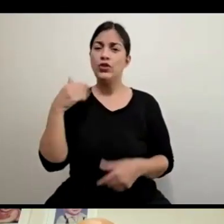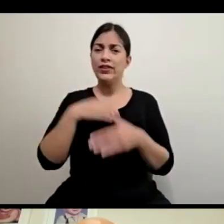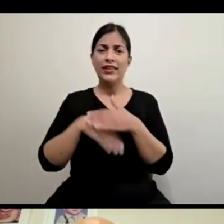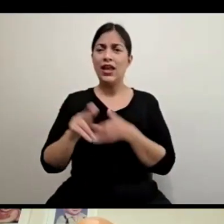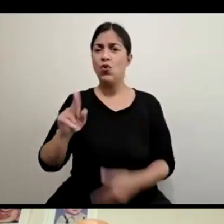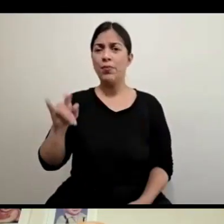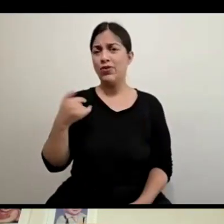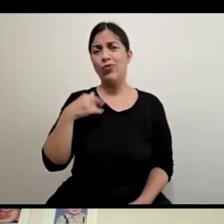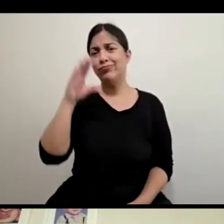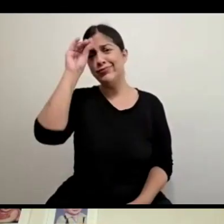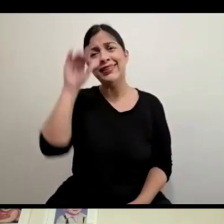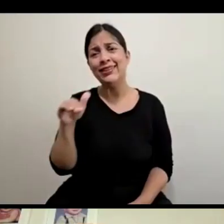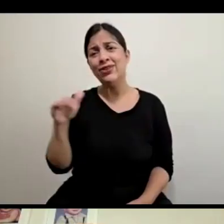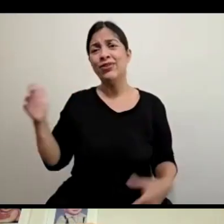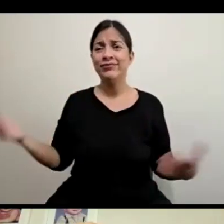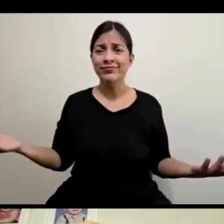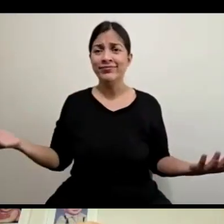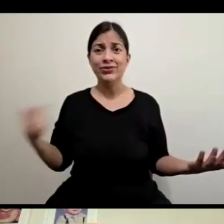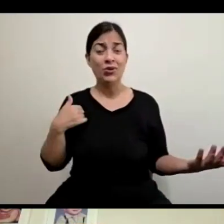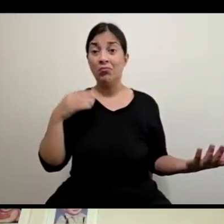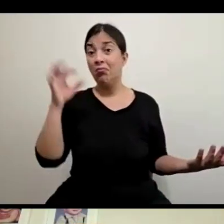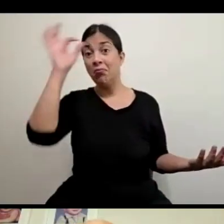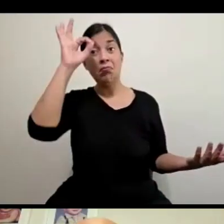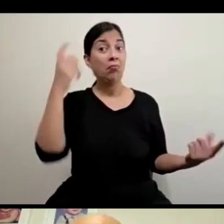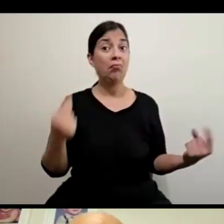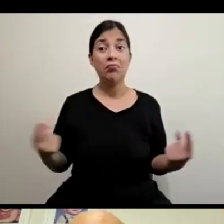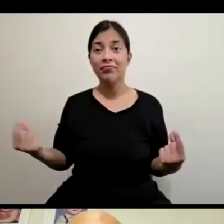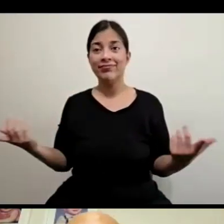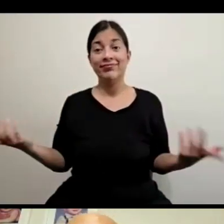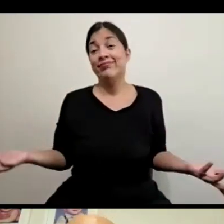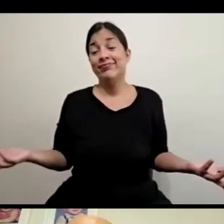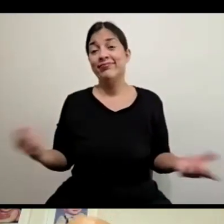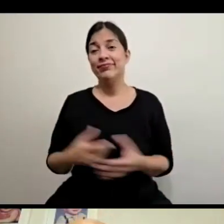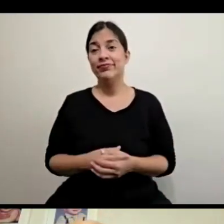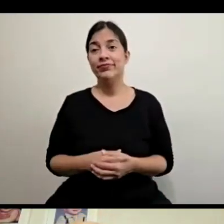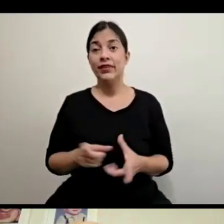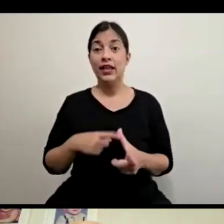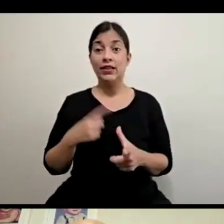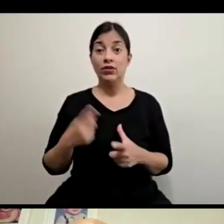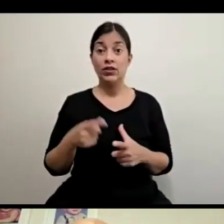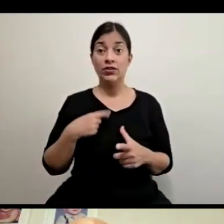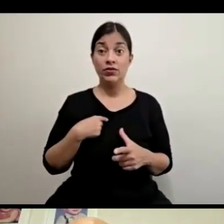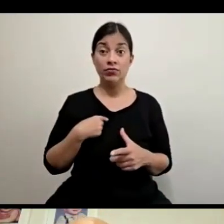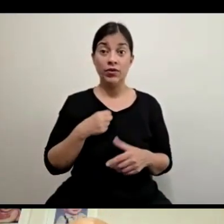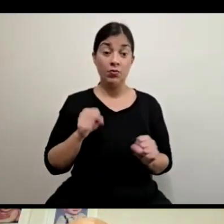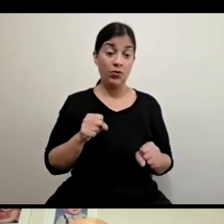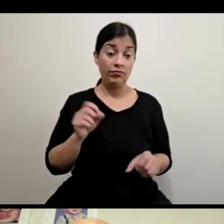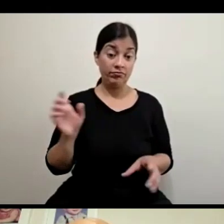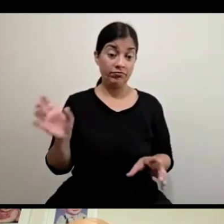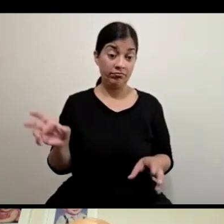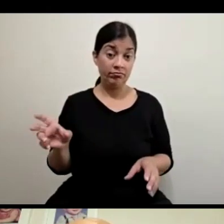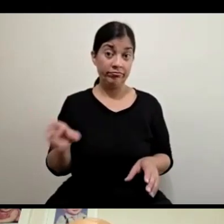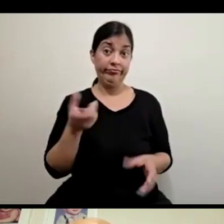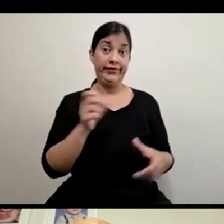¿verdad?, que llega a la escuela y todavía no sabe lo que quiere hacer, y cuando me dijeron reclasificar, pues me fui para Ciencias Naturales porque era lo que yo